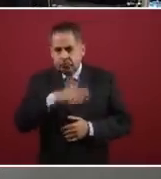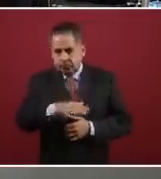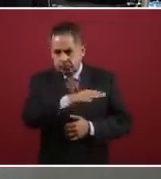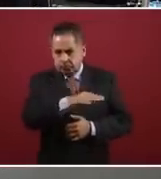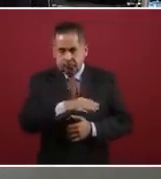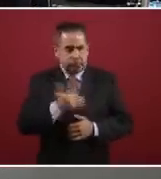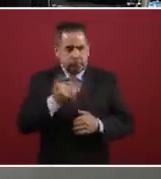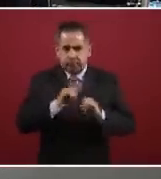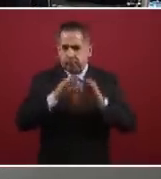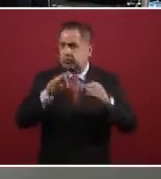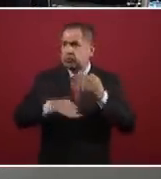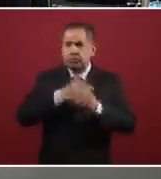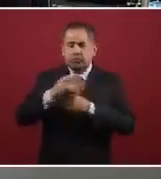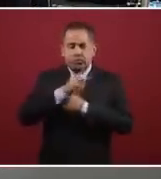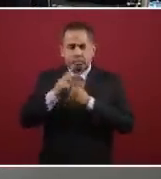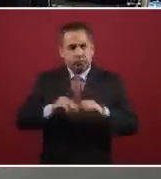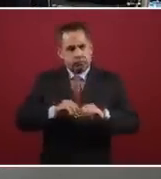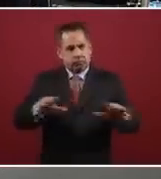desde luego en todo el país.